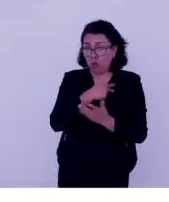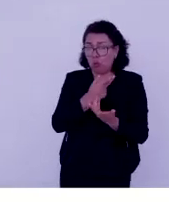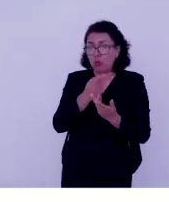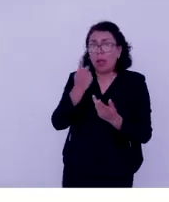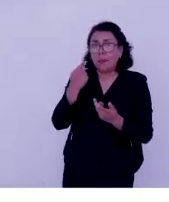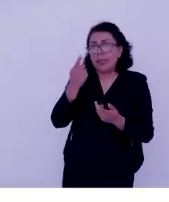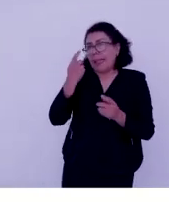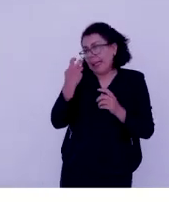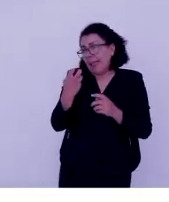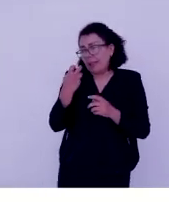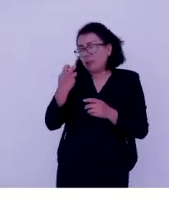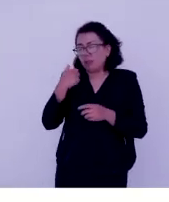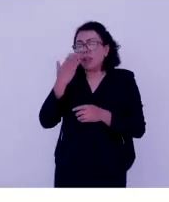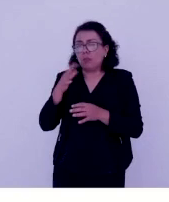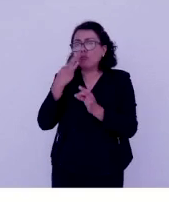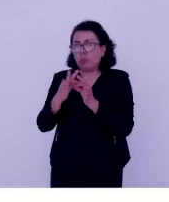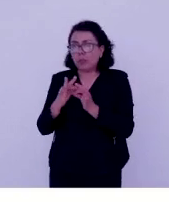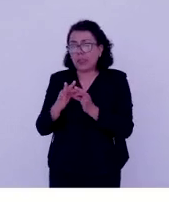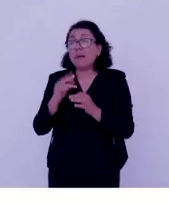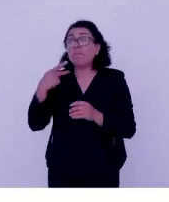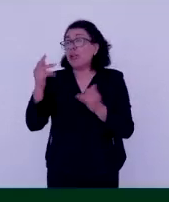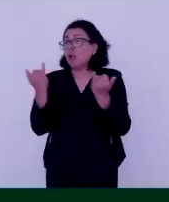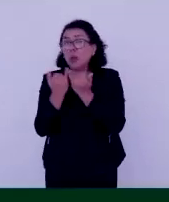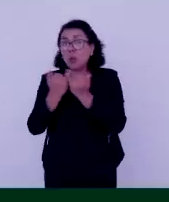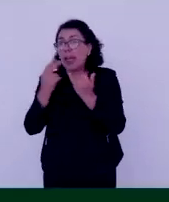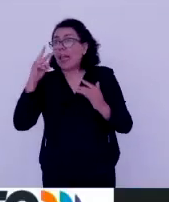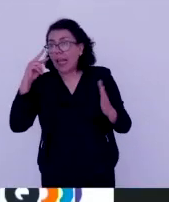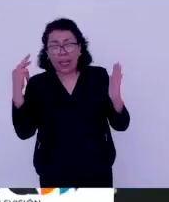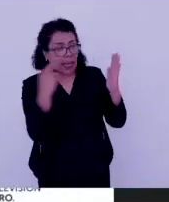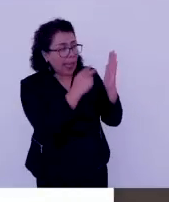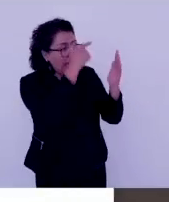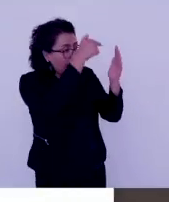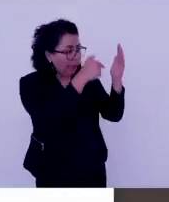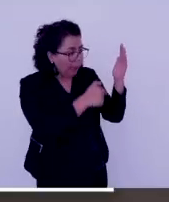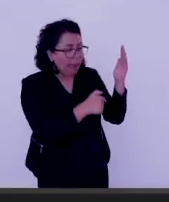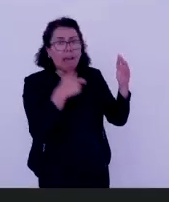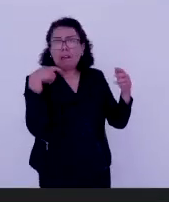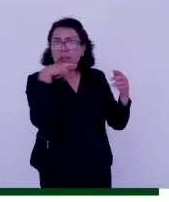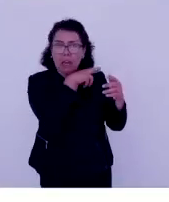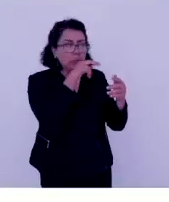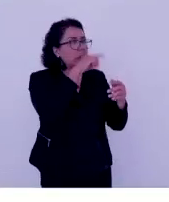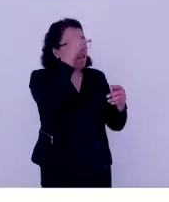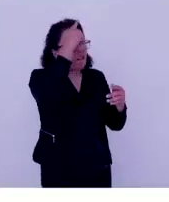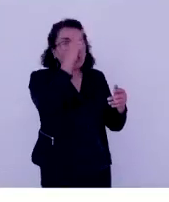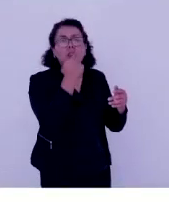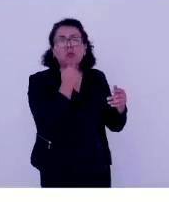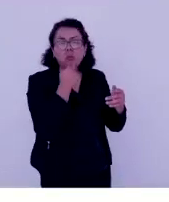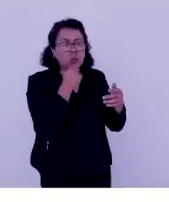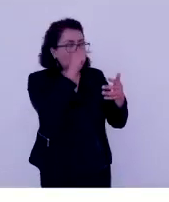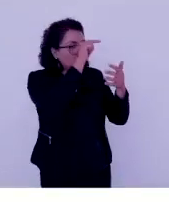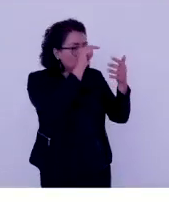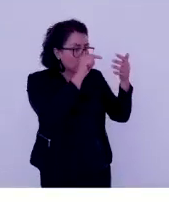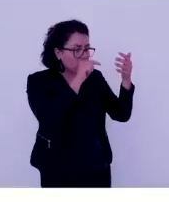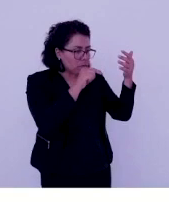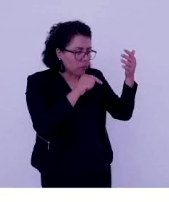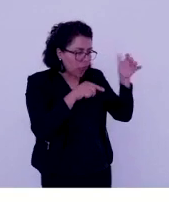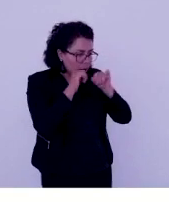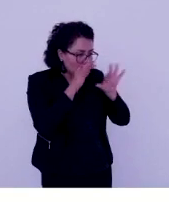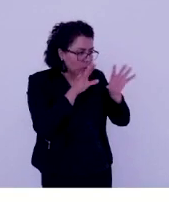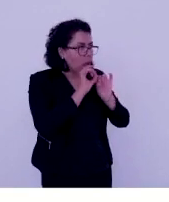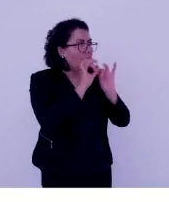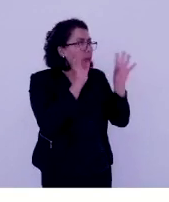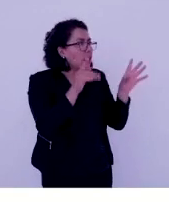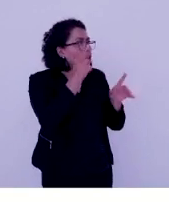en materia de transparencia brinda al usuario una experiencia virtual eficiente accesible y rápida con una reestructuración en Su contenido que